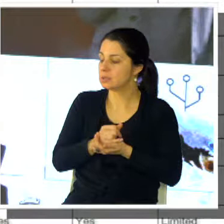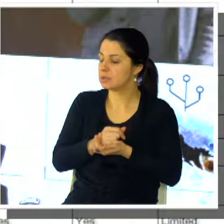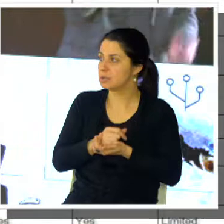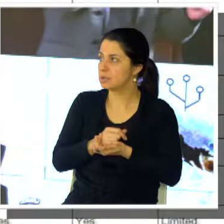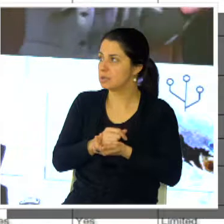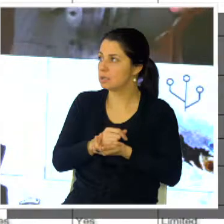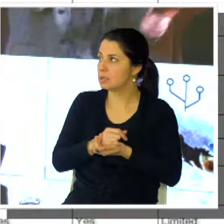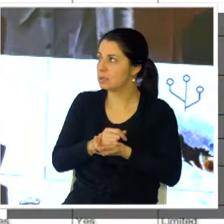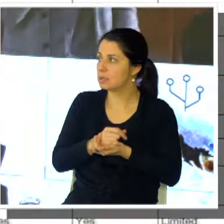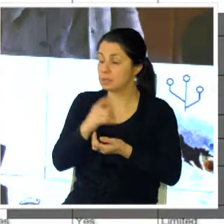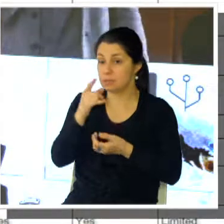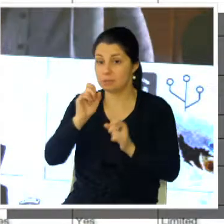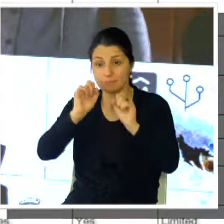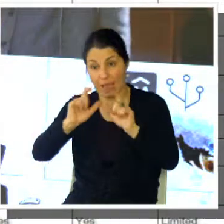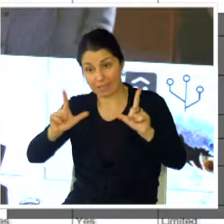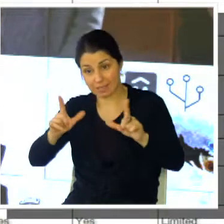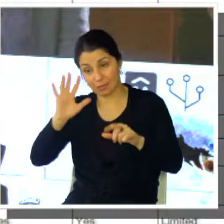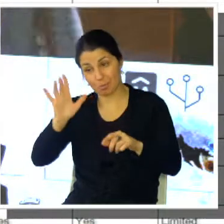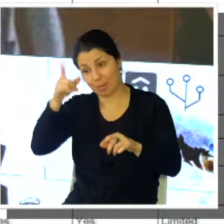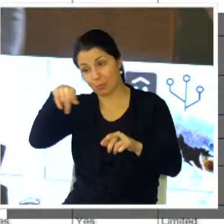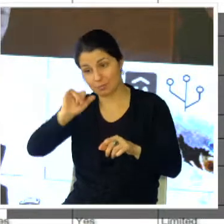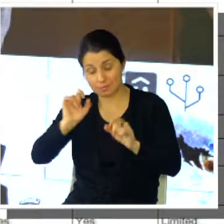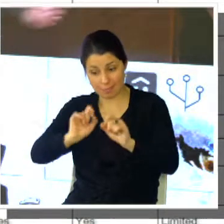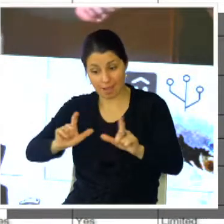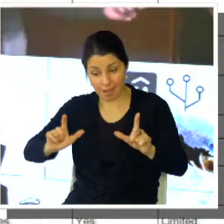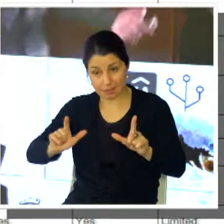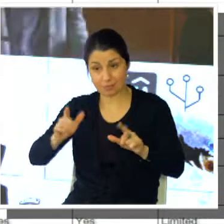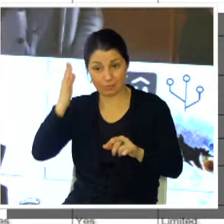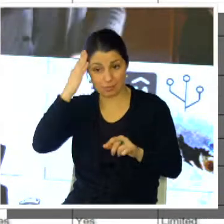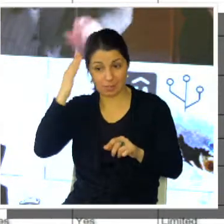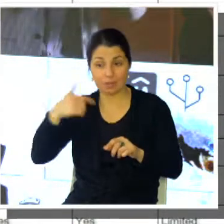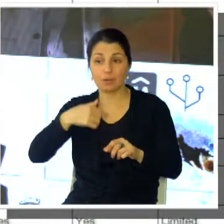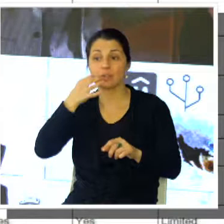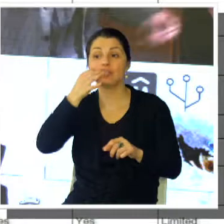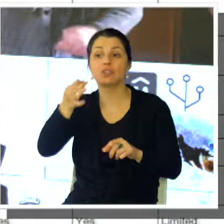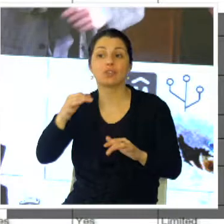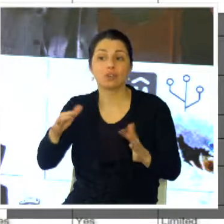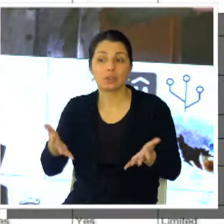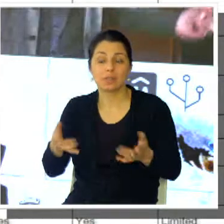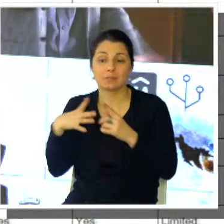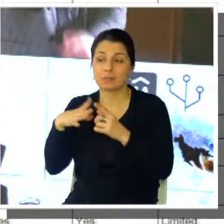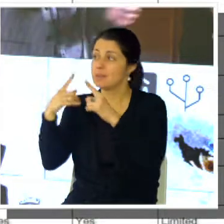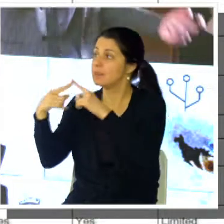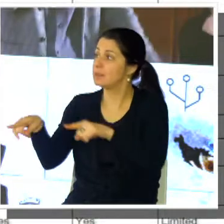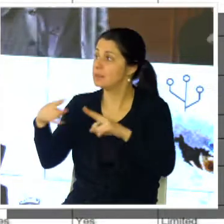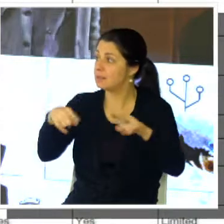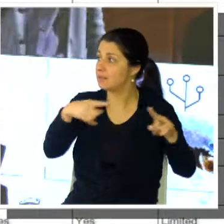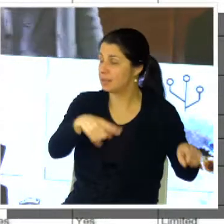Si han estado atentos, pues imagino que sí, sabrán que lo que estuve diciendo es que había distintas características de todo